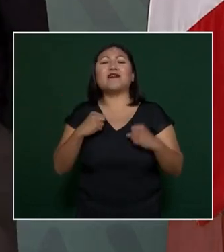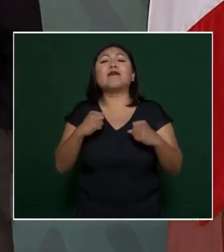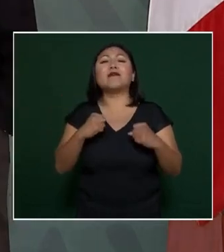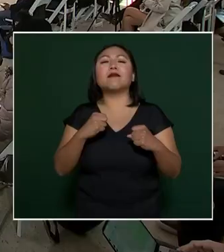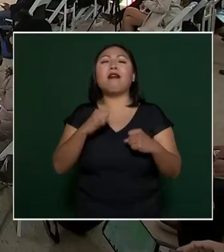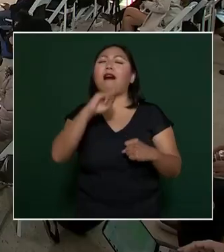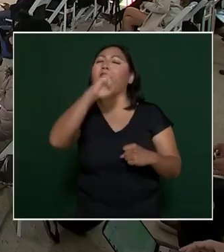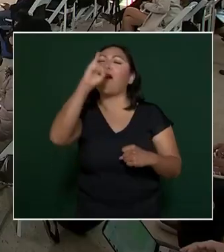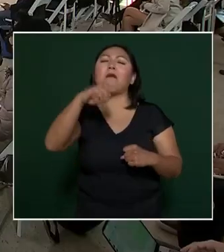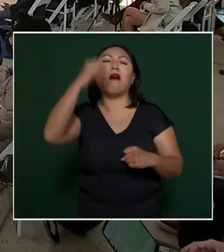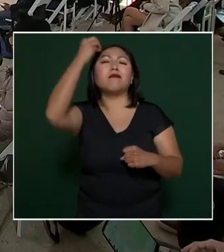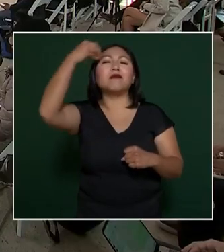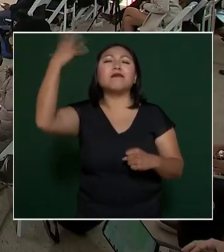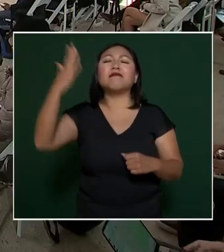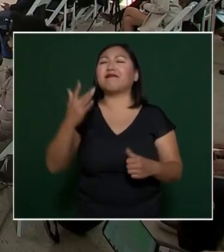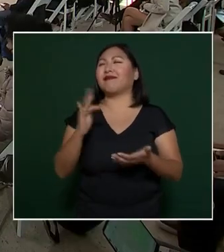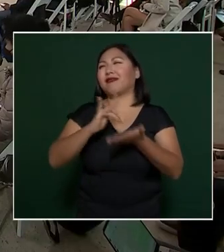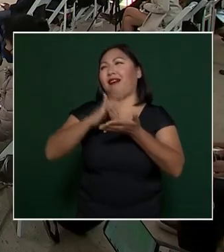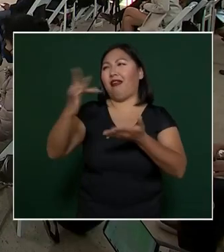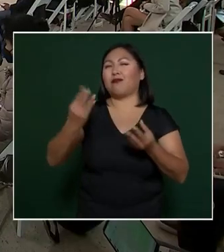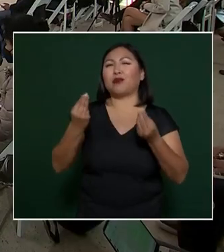la olvidaremos Muchas